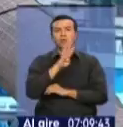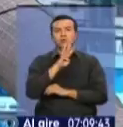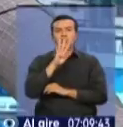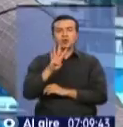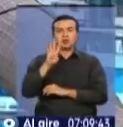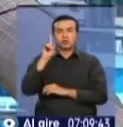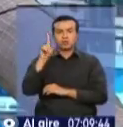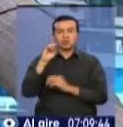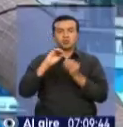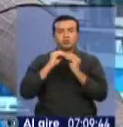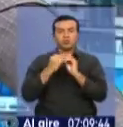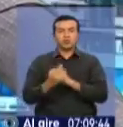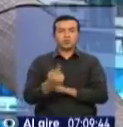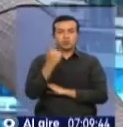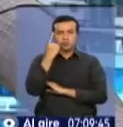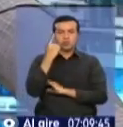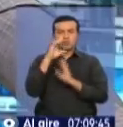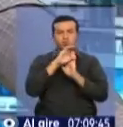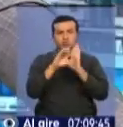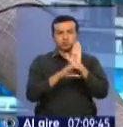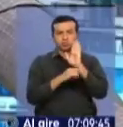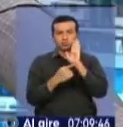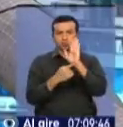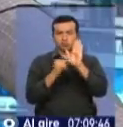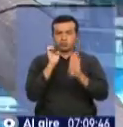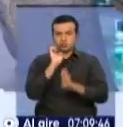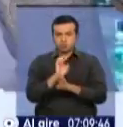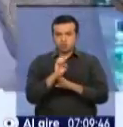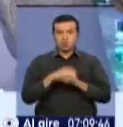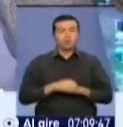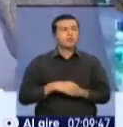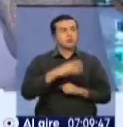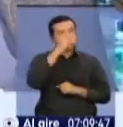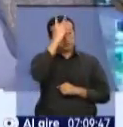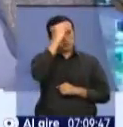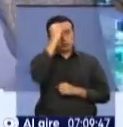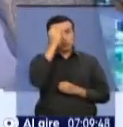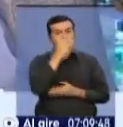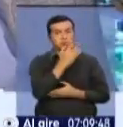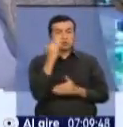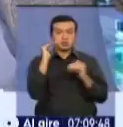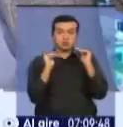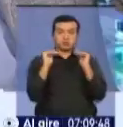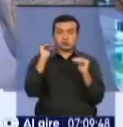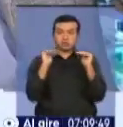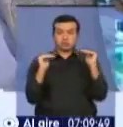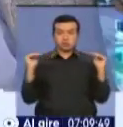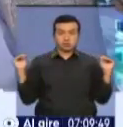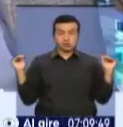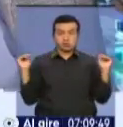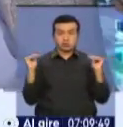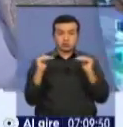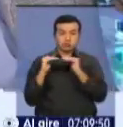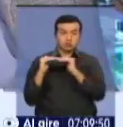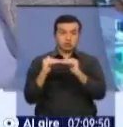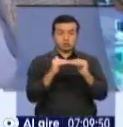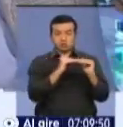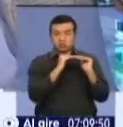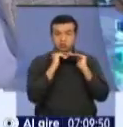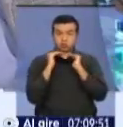441, numeral 1 de la Constitución de la República. Pero cuando Jorge Zavala dice equilibrar la democracia